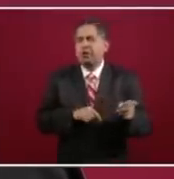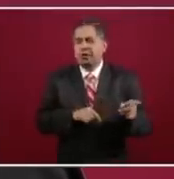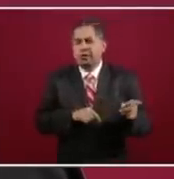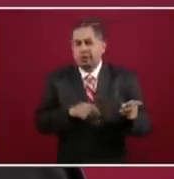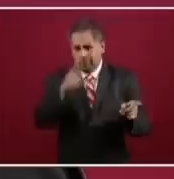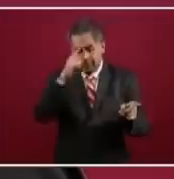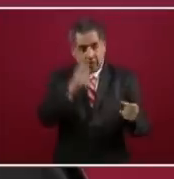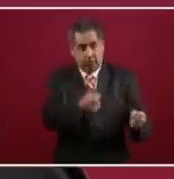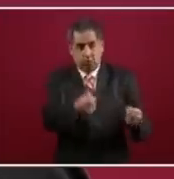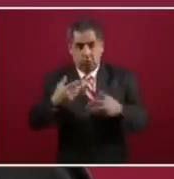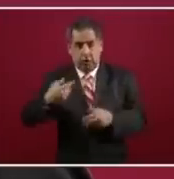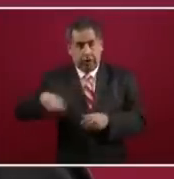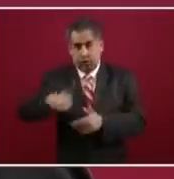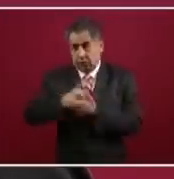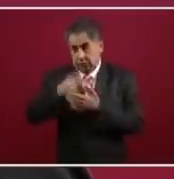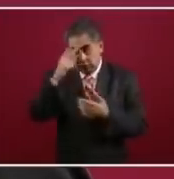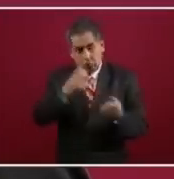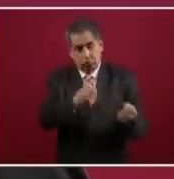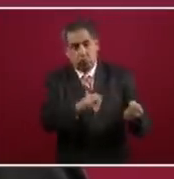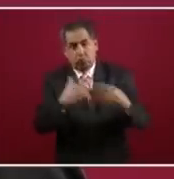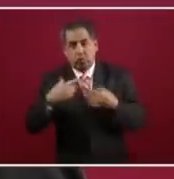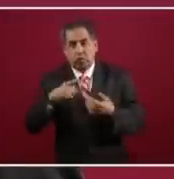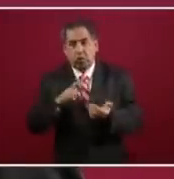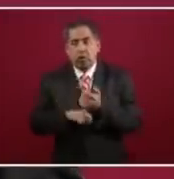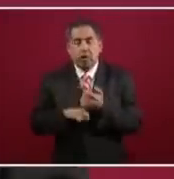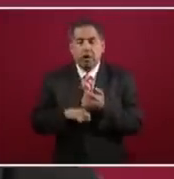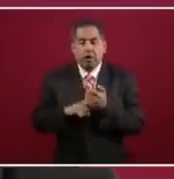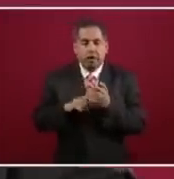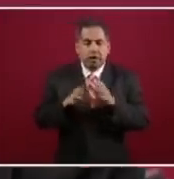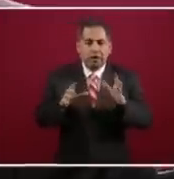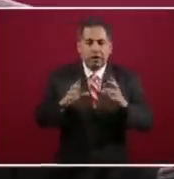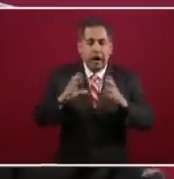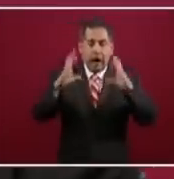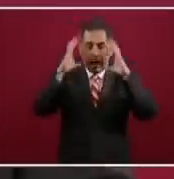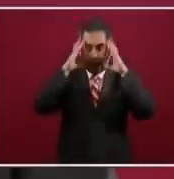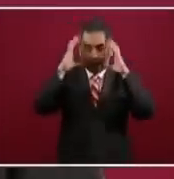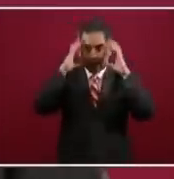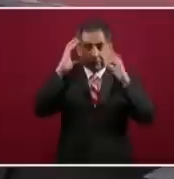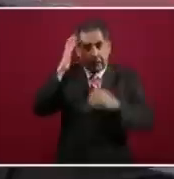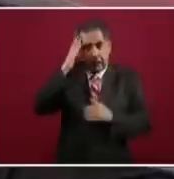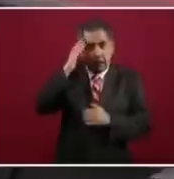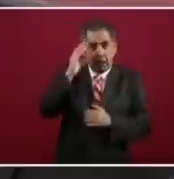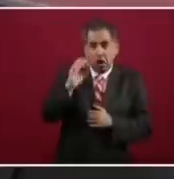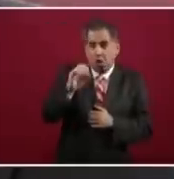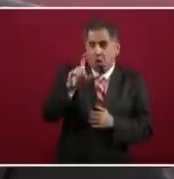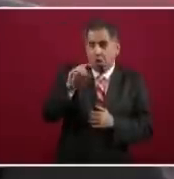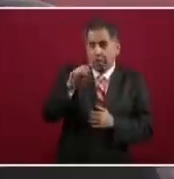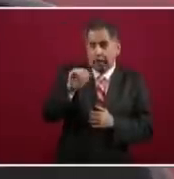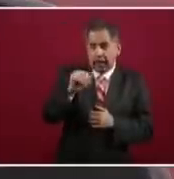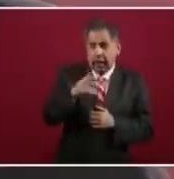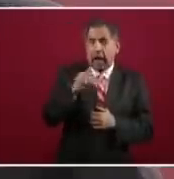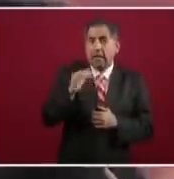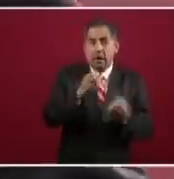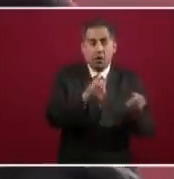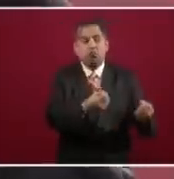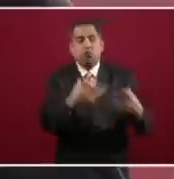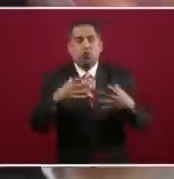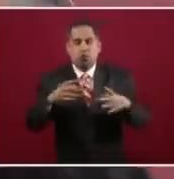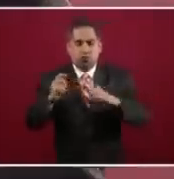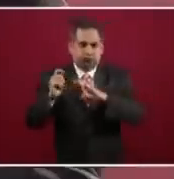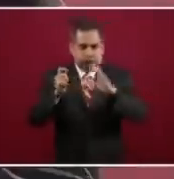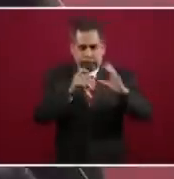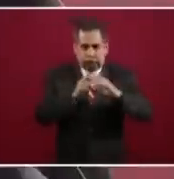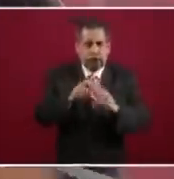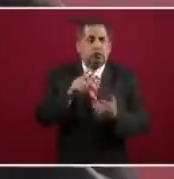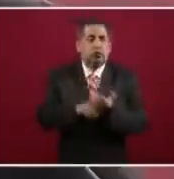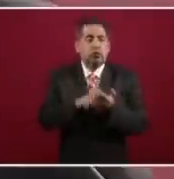la ciudad de mexico una réplica de una cabeza olmeca qué tarea de